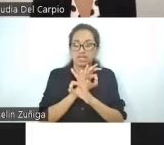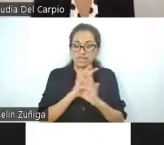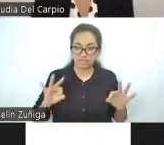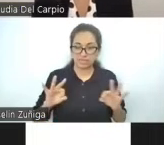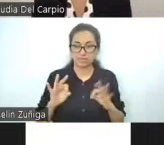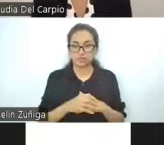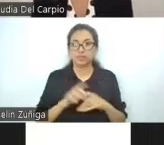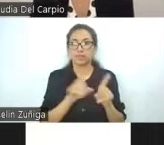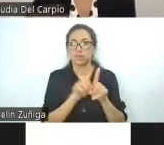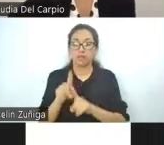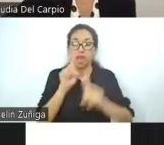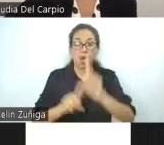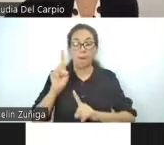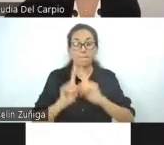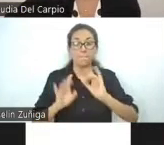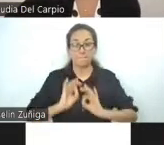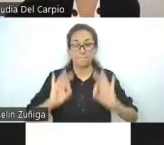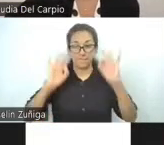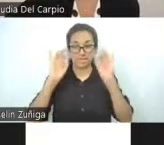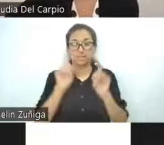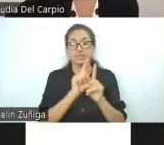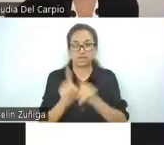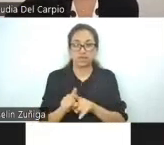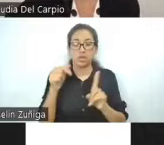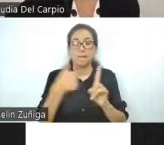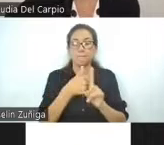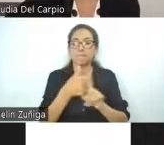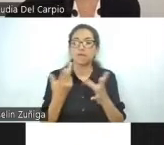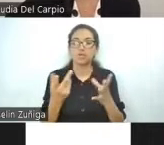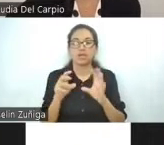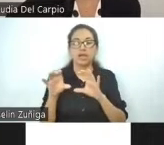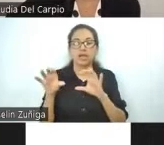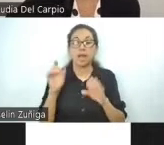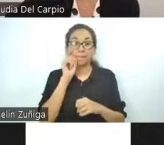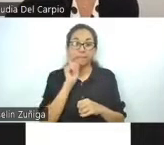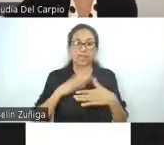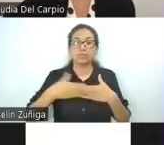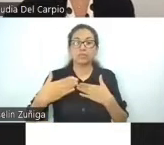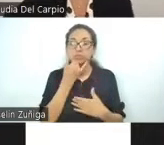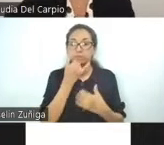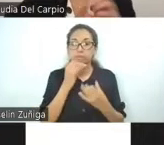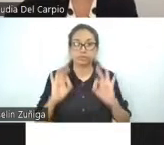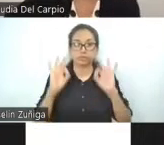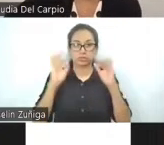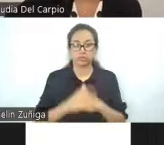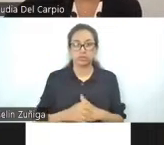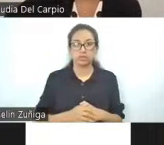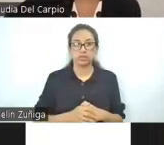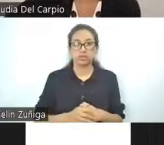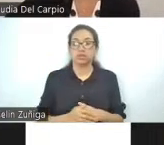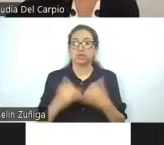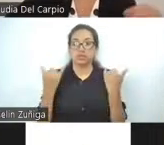y bueno, algunos riesgos que vienen asociados a las propias prácticas sexuales. Entonces, vamos a